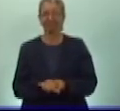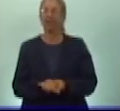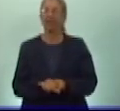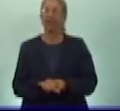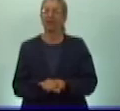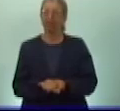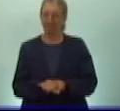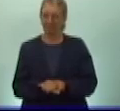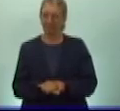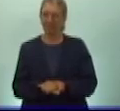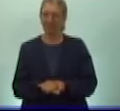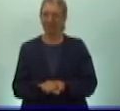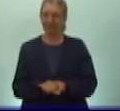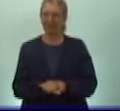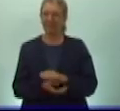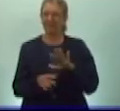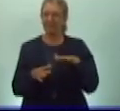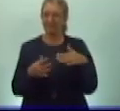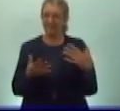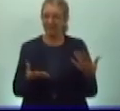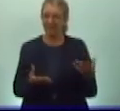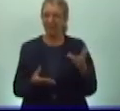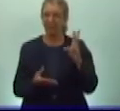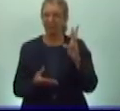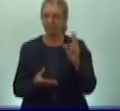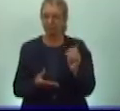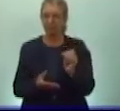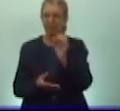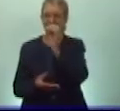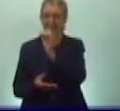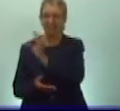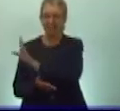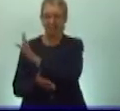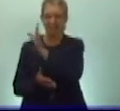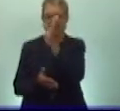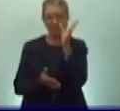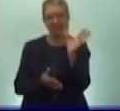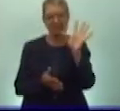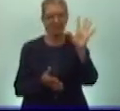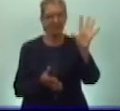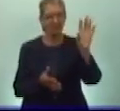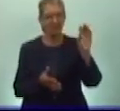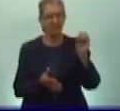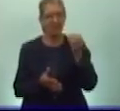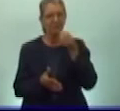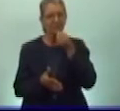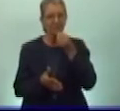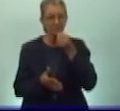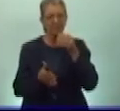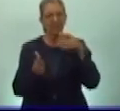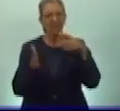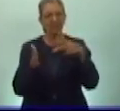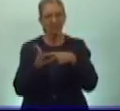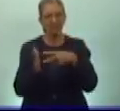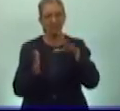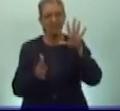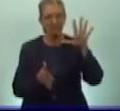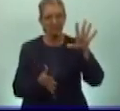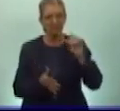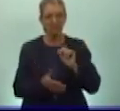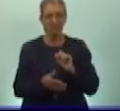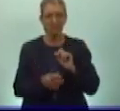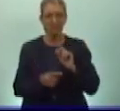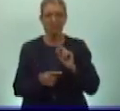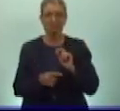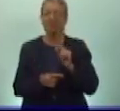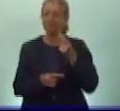Vamos a indicar los números del 0 al 50 que sean divisibles por 5. Y también